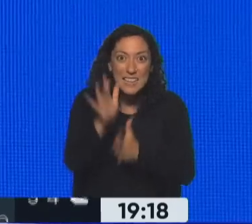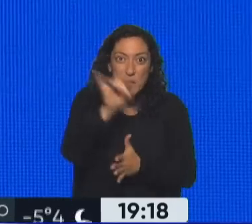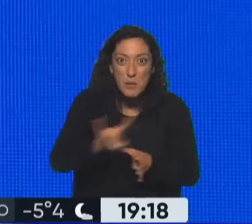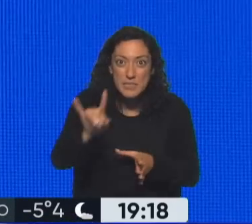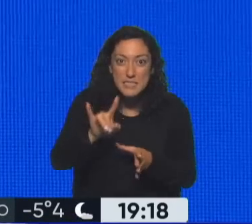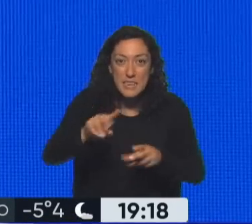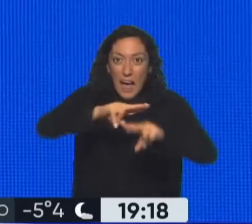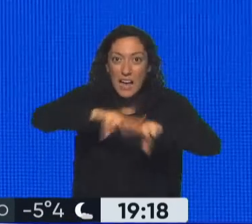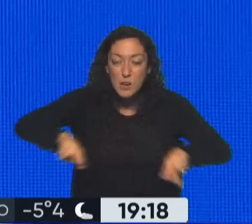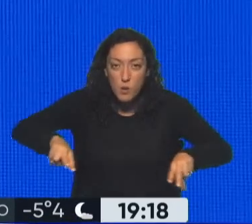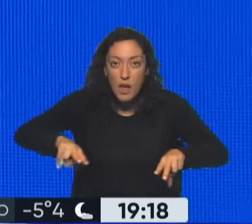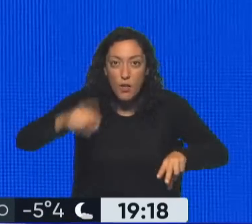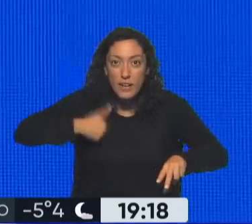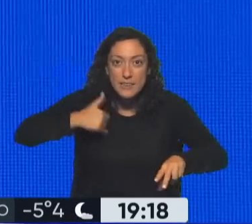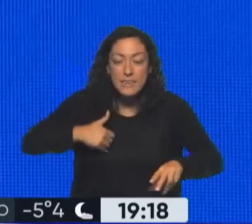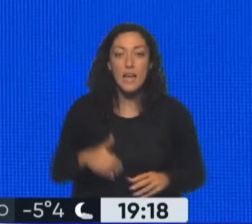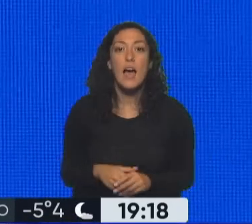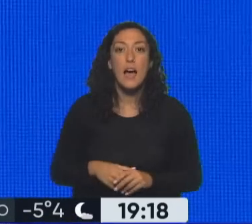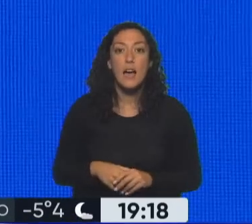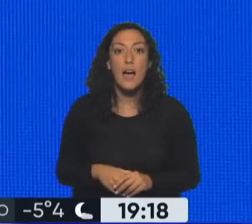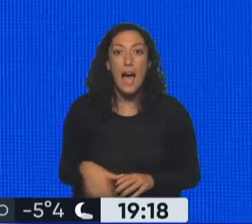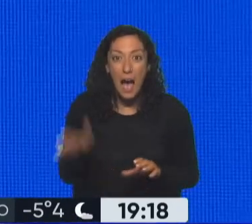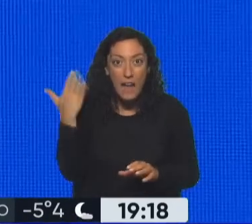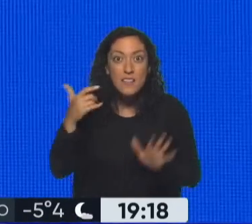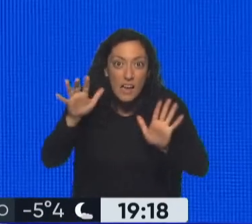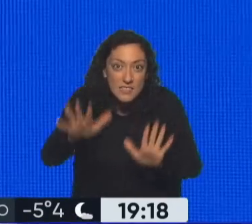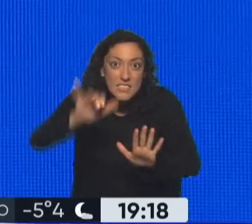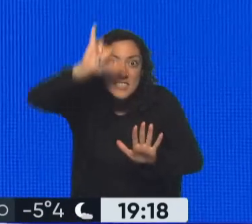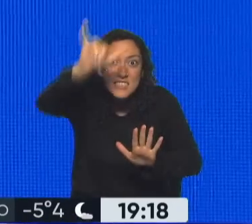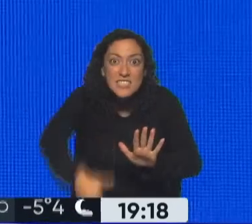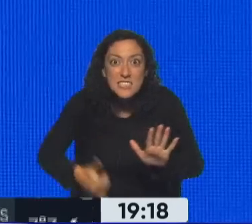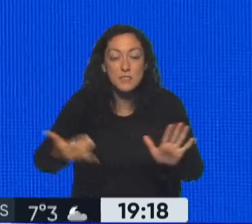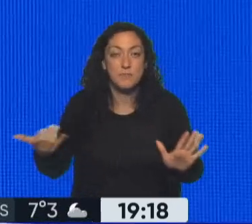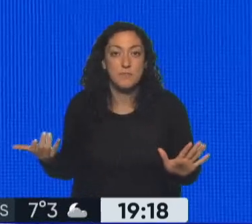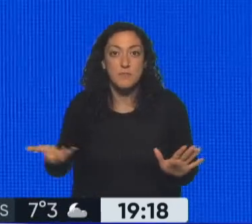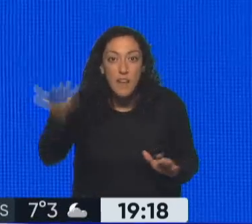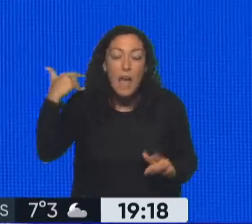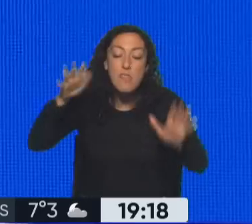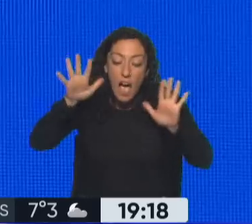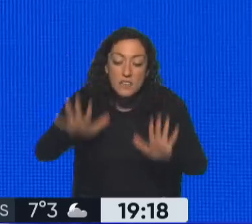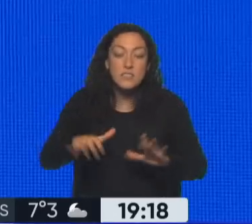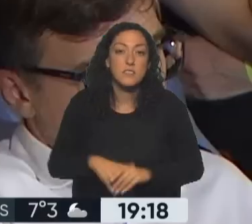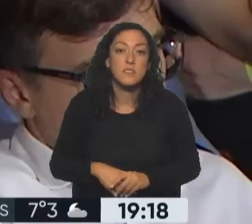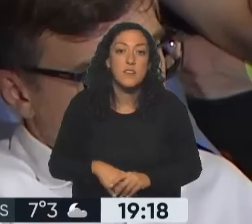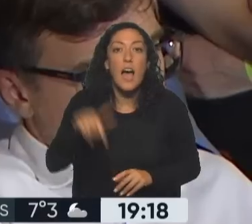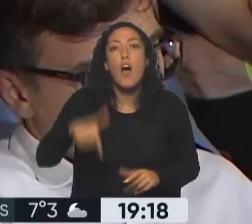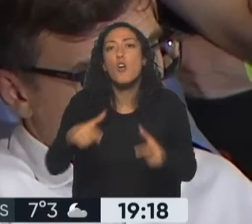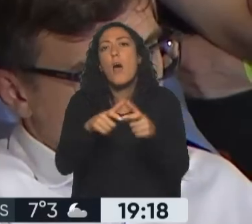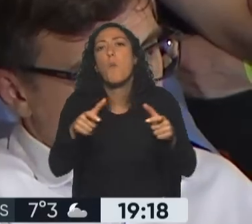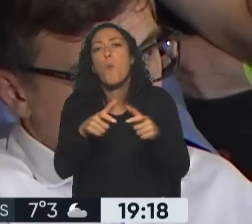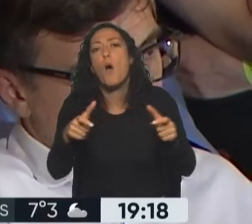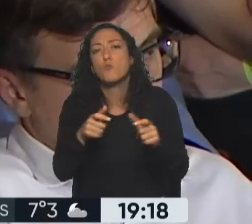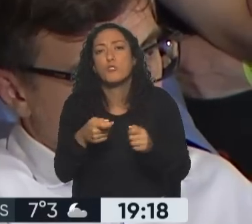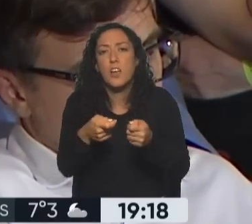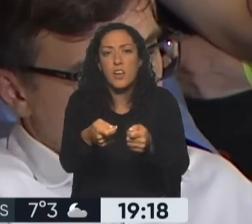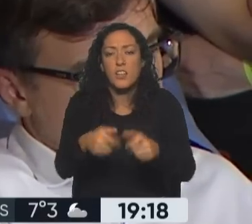universitaria en la República Argentina. Sí, estas cosas pasaban. estas cosas pasaban. Bueno, ahora nos proponen vouchers